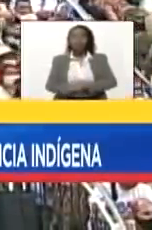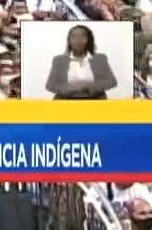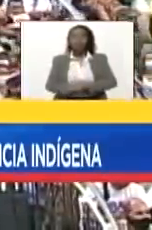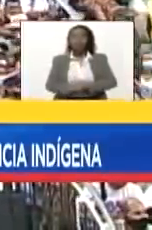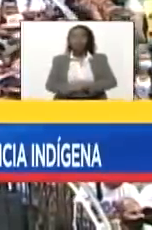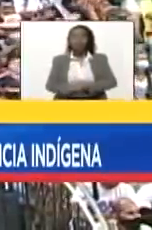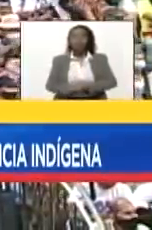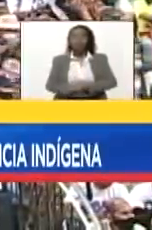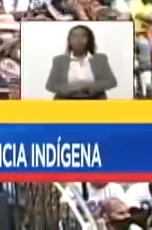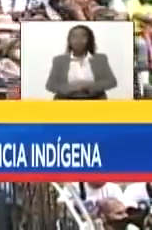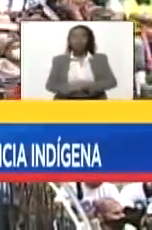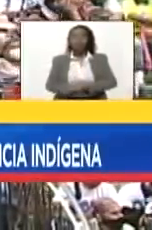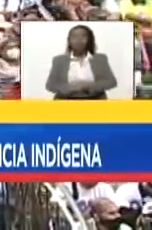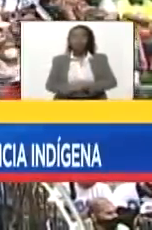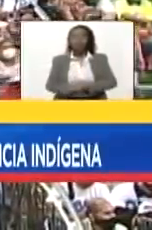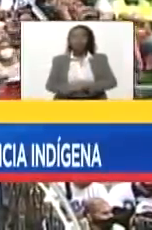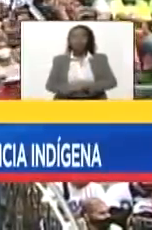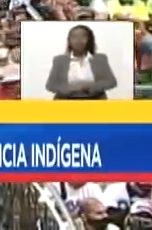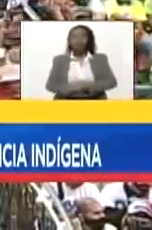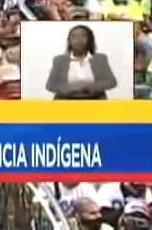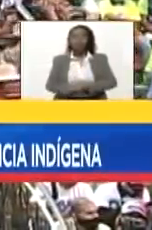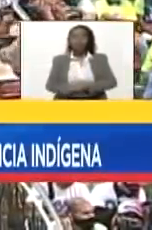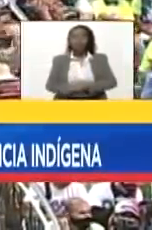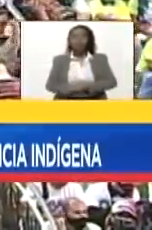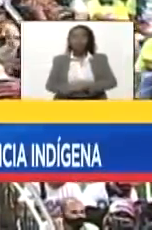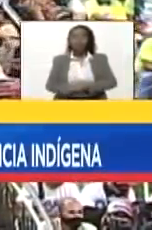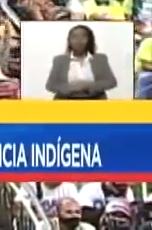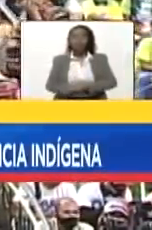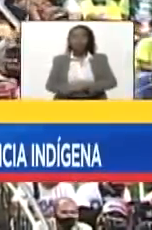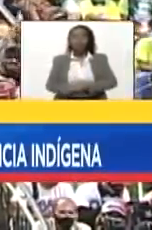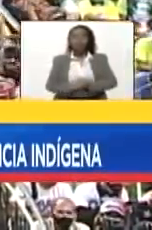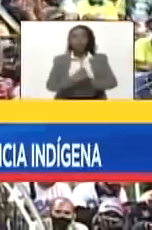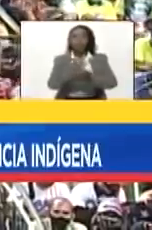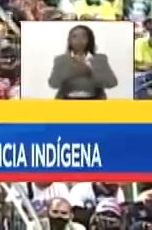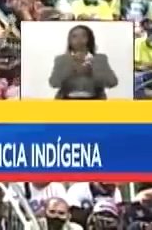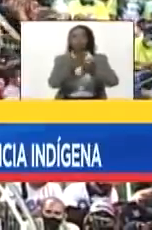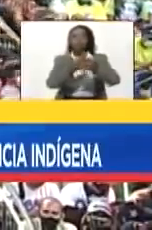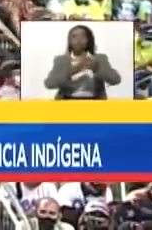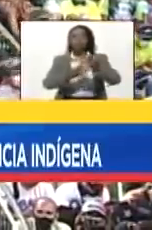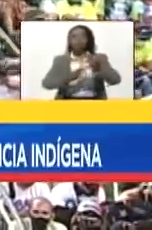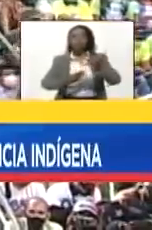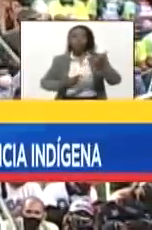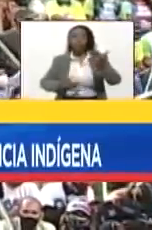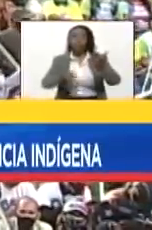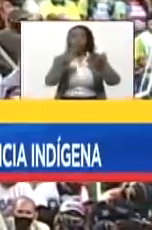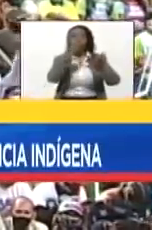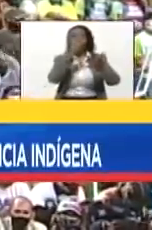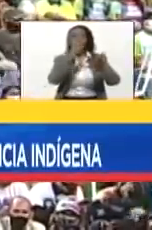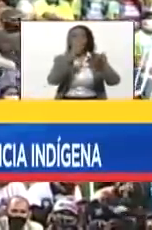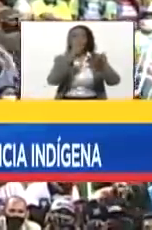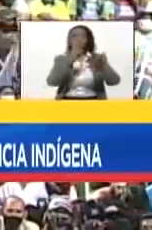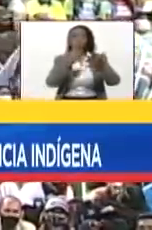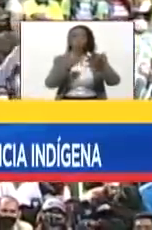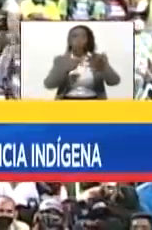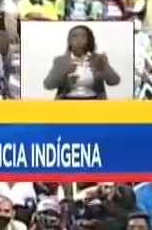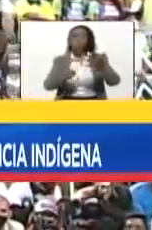Joti, Cubeo, Macó, Piaroa,